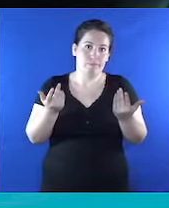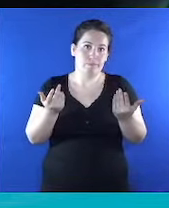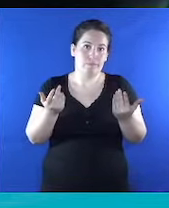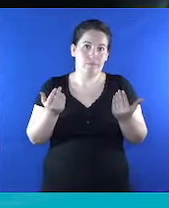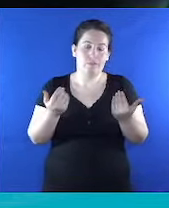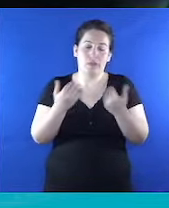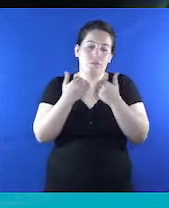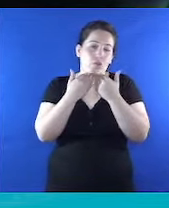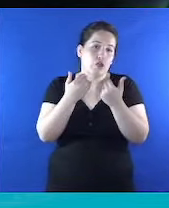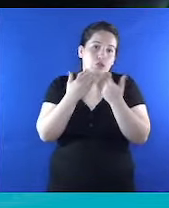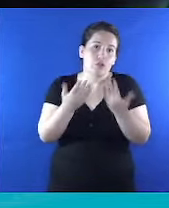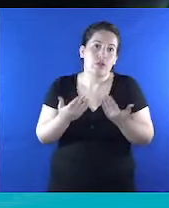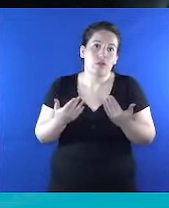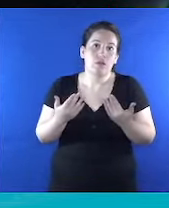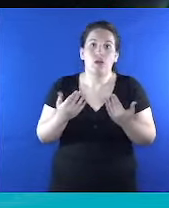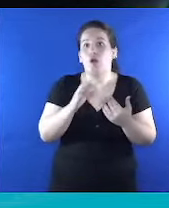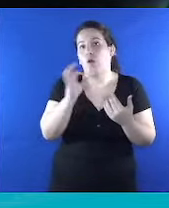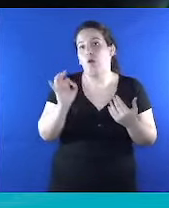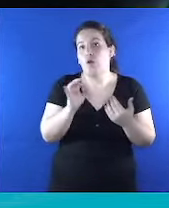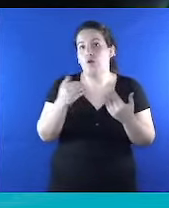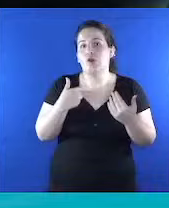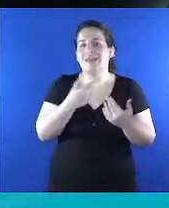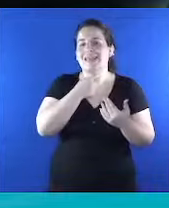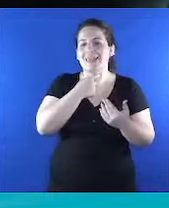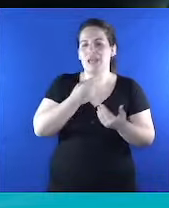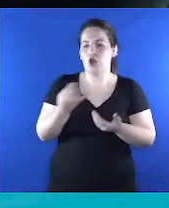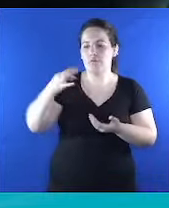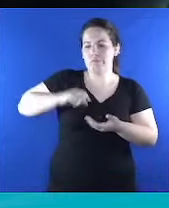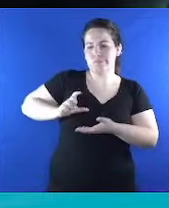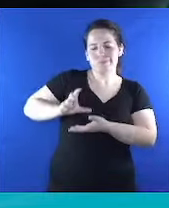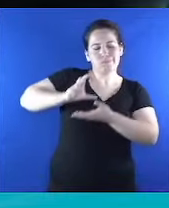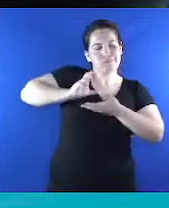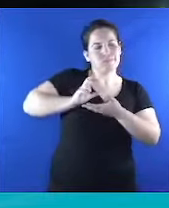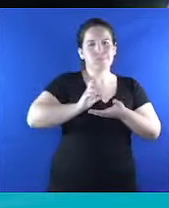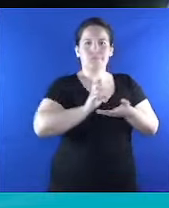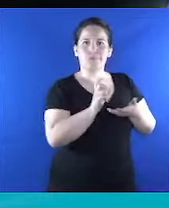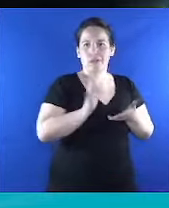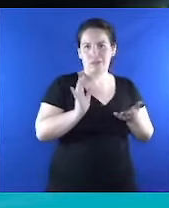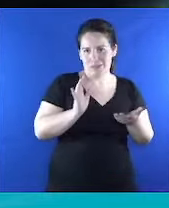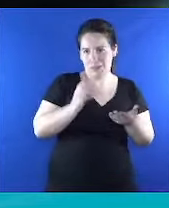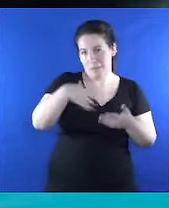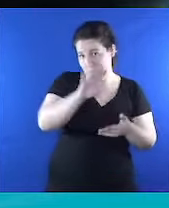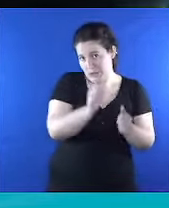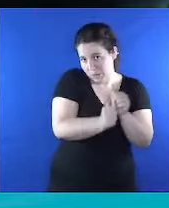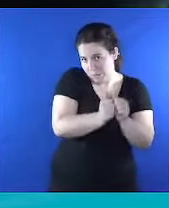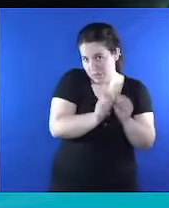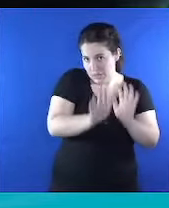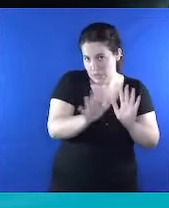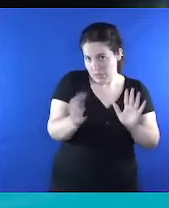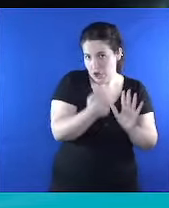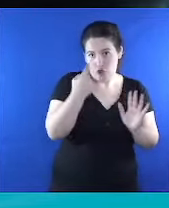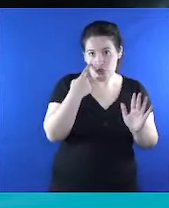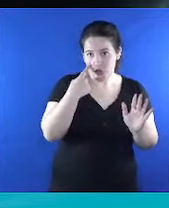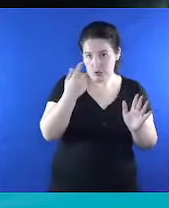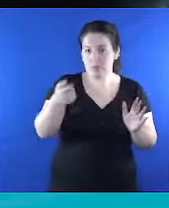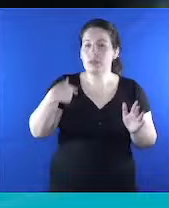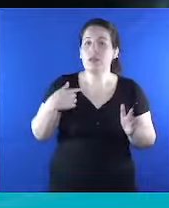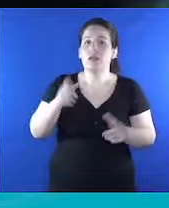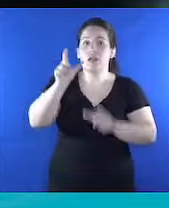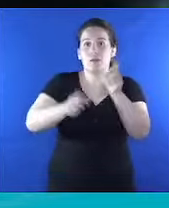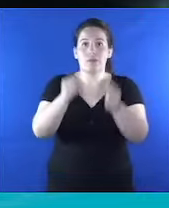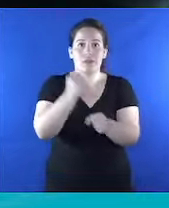la posibilidad de o quiere maximizar sus ganancias en otro lado que es la mayoría de las empresas recuperadas que conocemos los